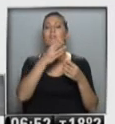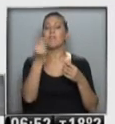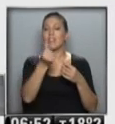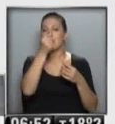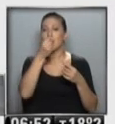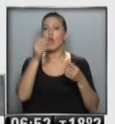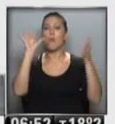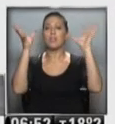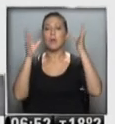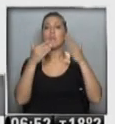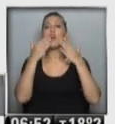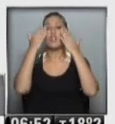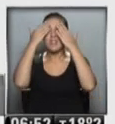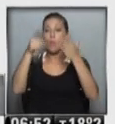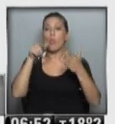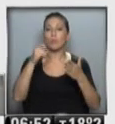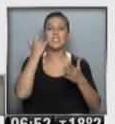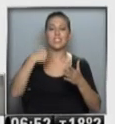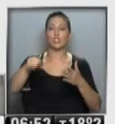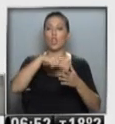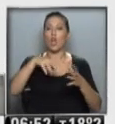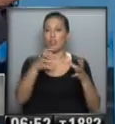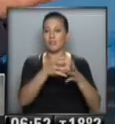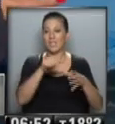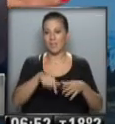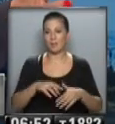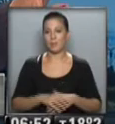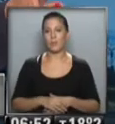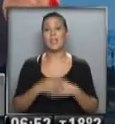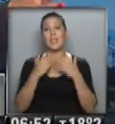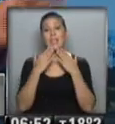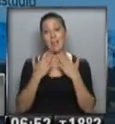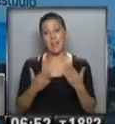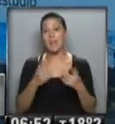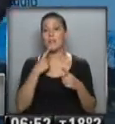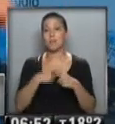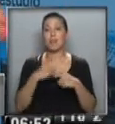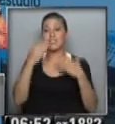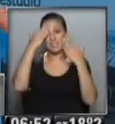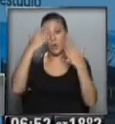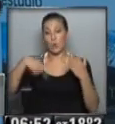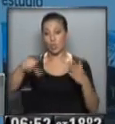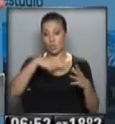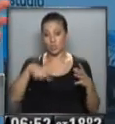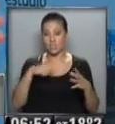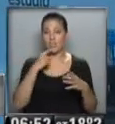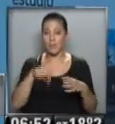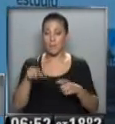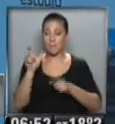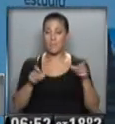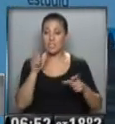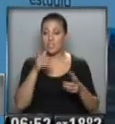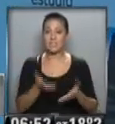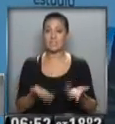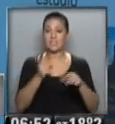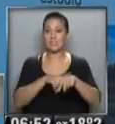vos y al estudio. José Antonio, muchas gracias, ¿eh? Muchísimas gracias por los saludos para todos, para toda esta gente que